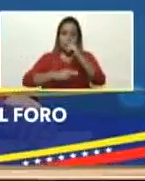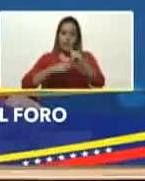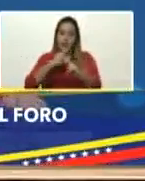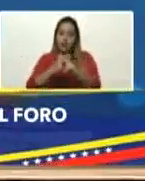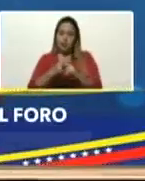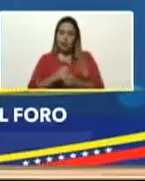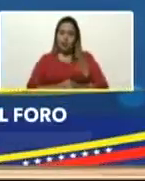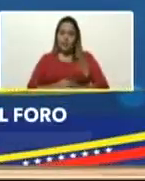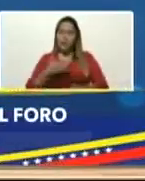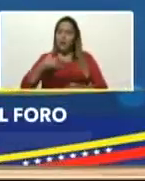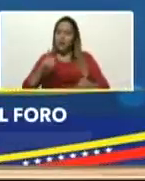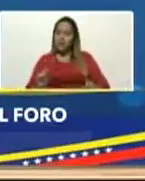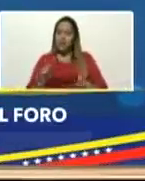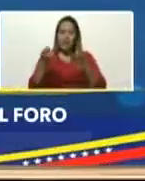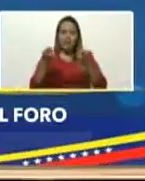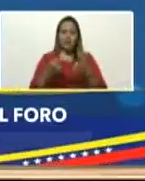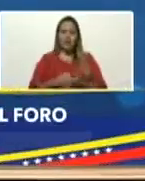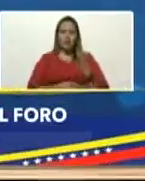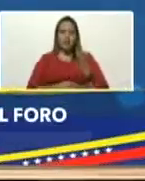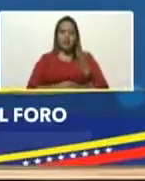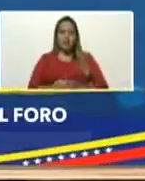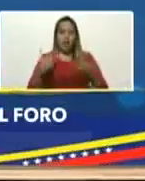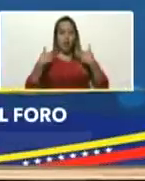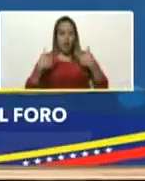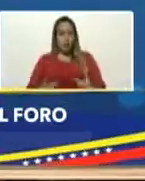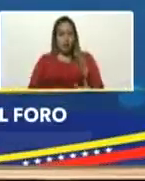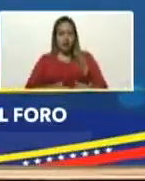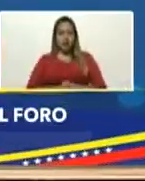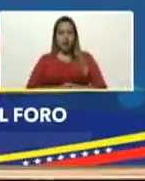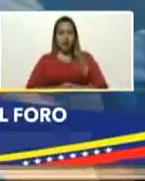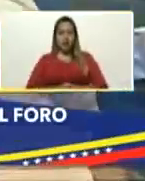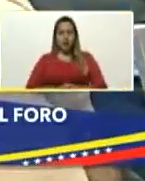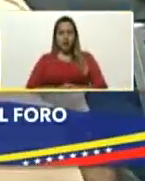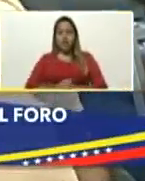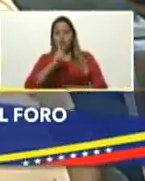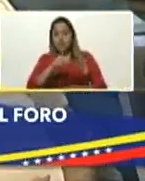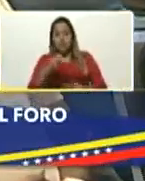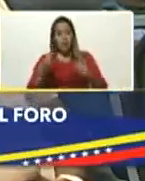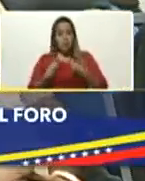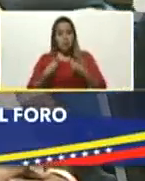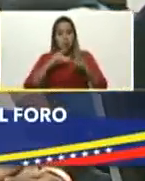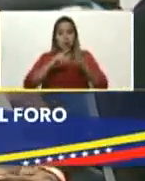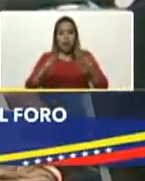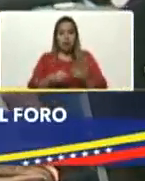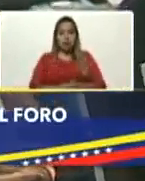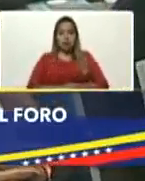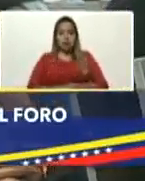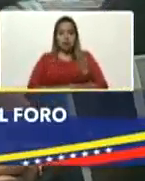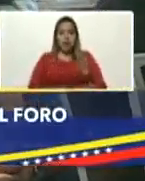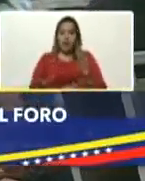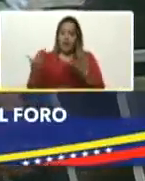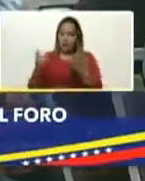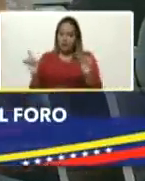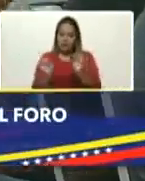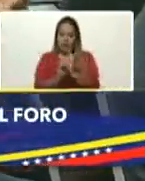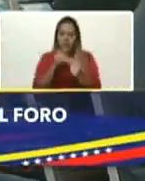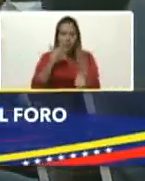para salvar definitivamente la especie humana. Y eso, y poder vivir en paz. Eso es. Gracias, presidente.